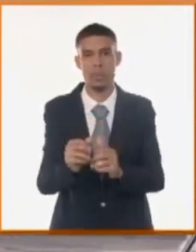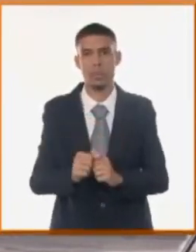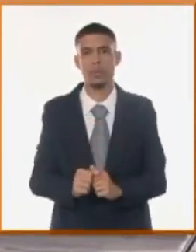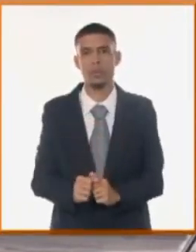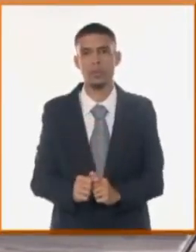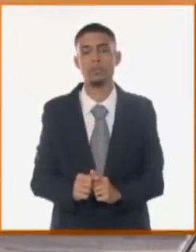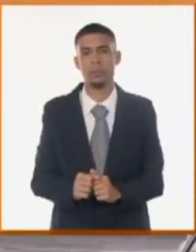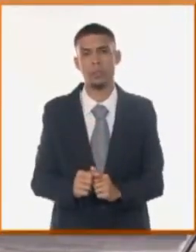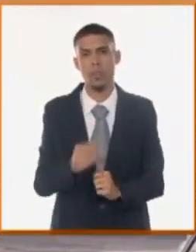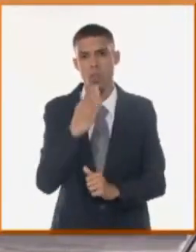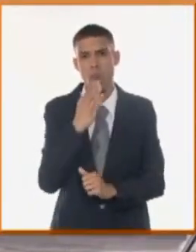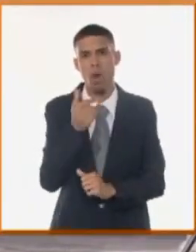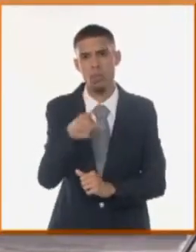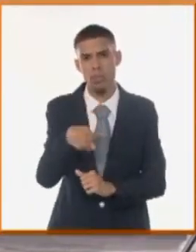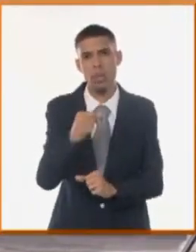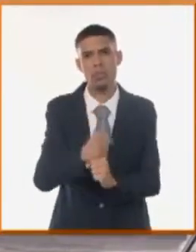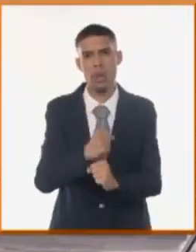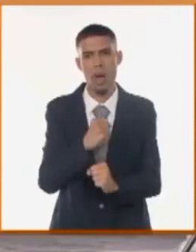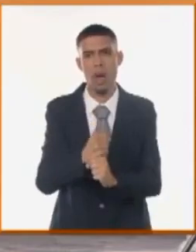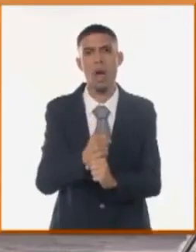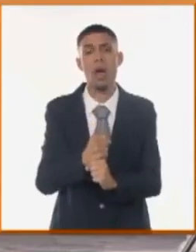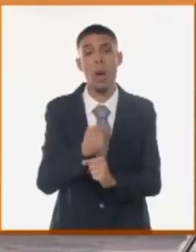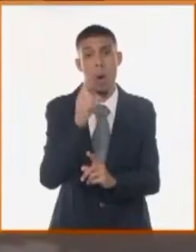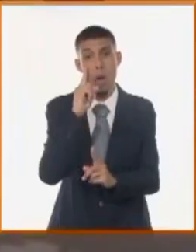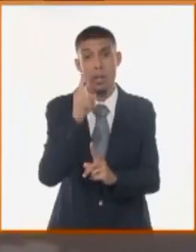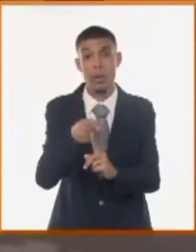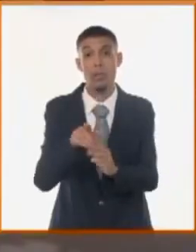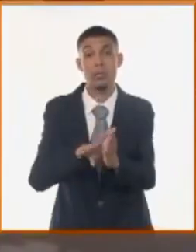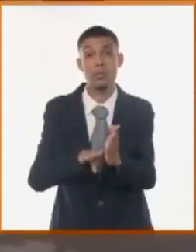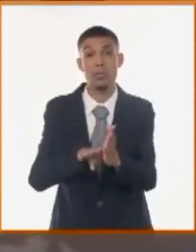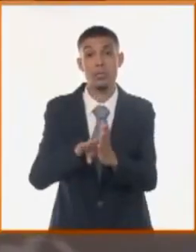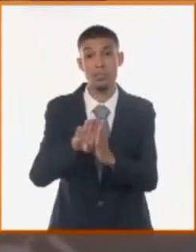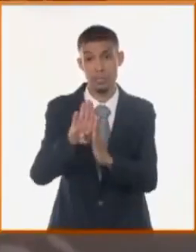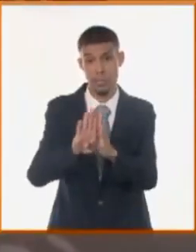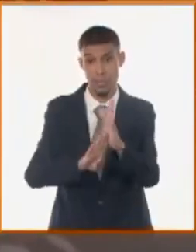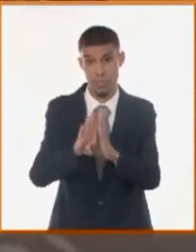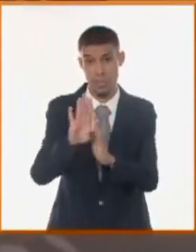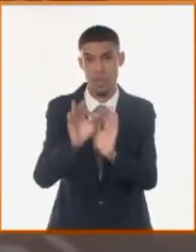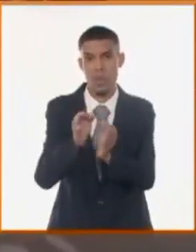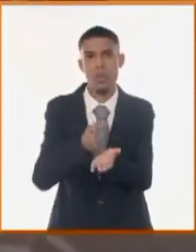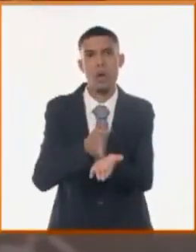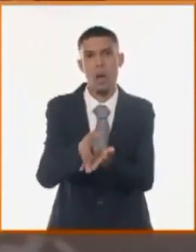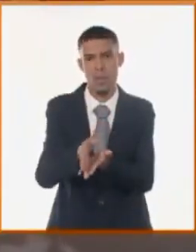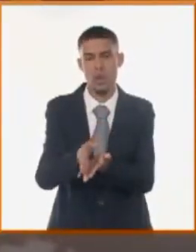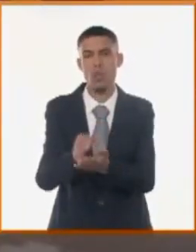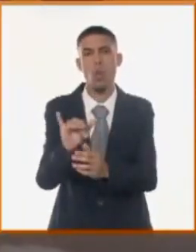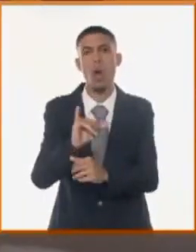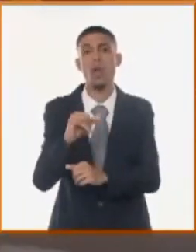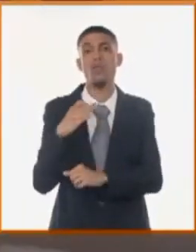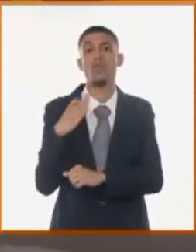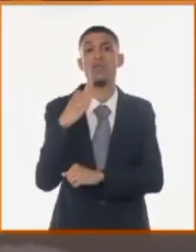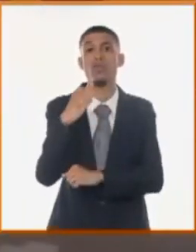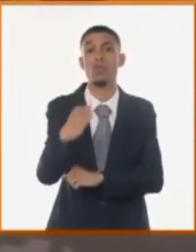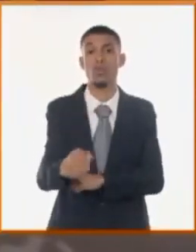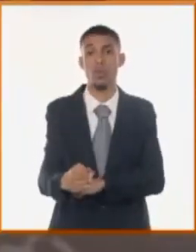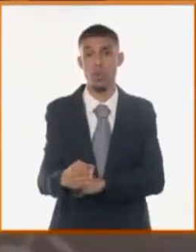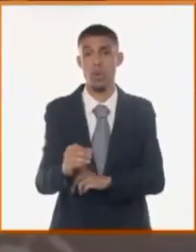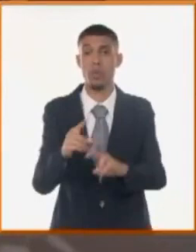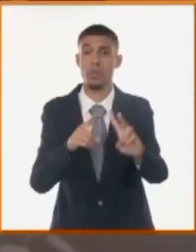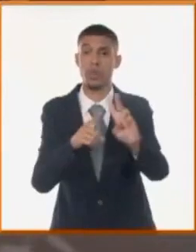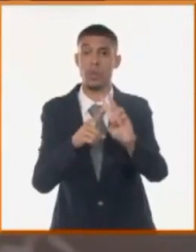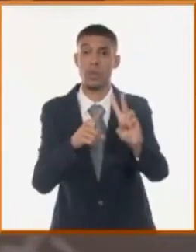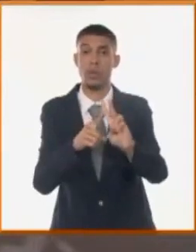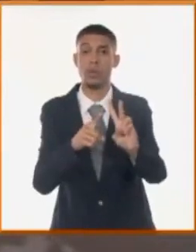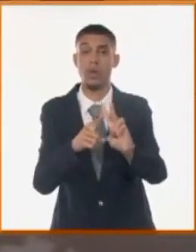avanzando en el camino de la televisión digital, que es el futuro, es el presente realmente ya, y es el futuro de la televisión, y que va